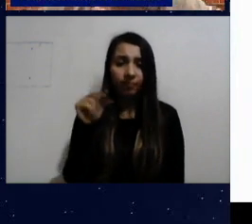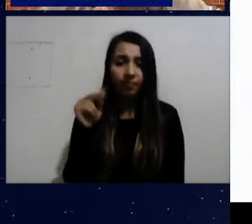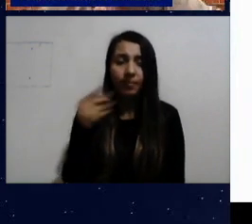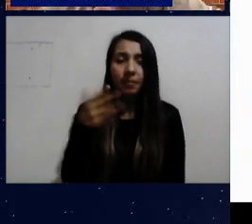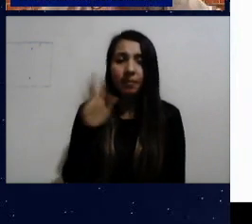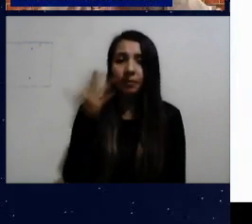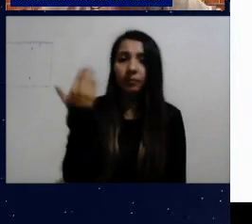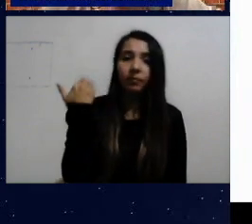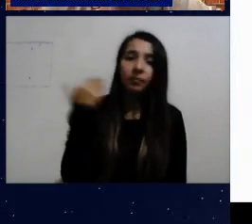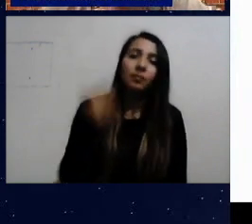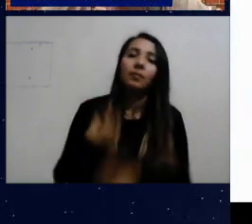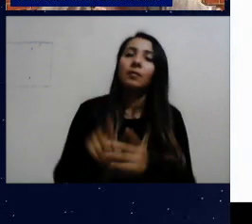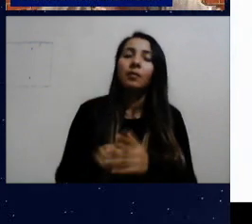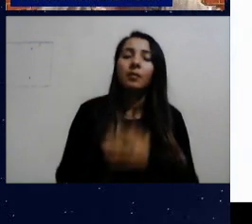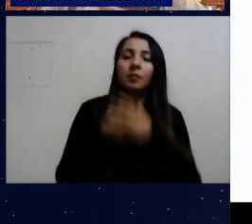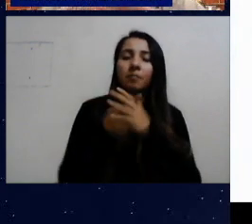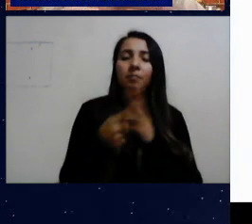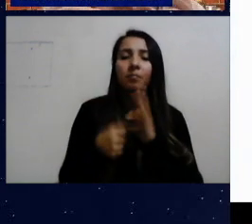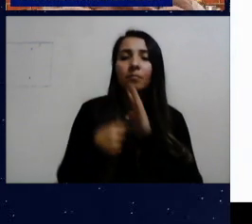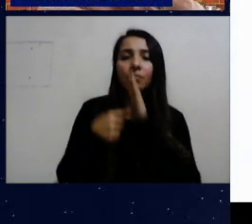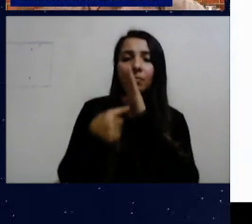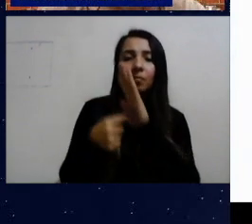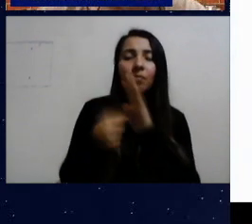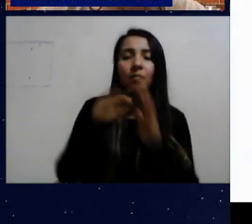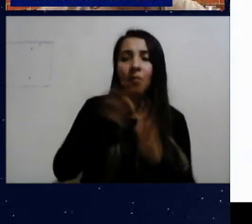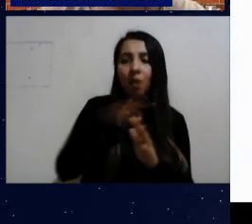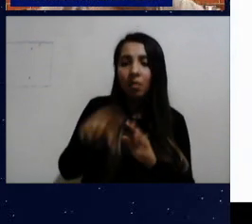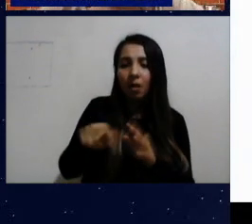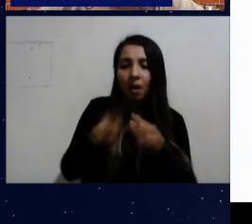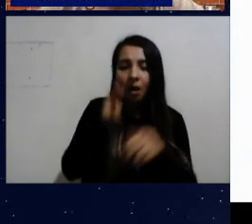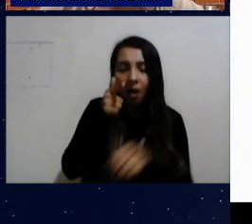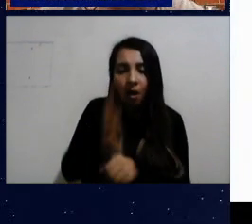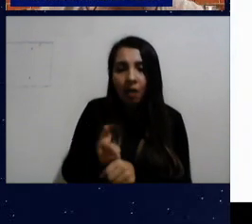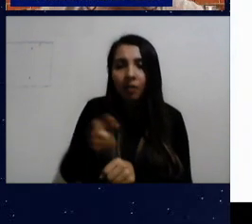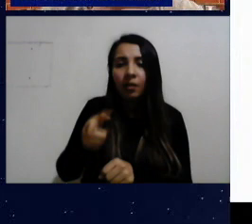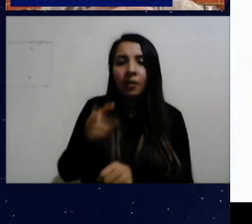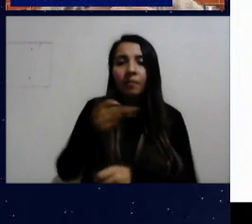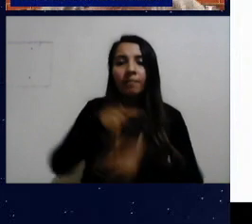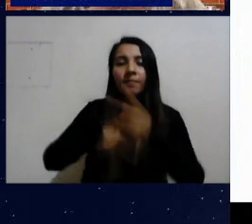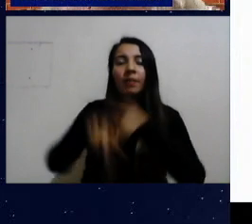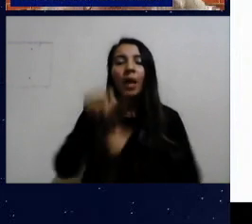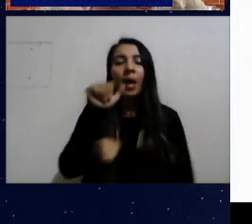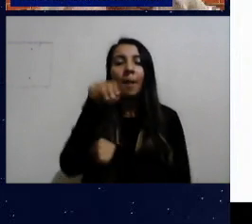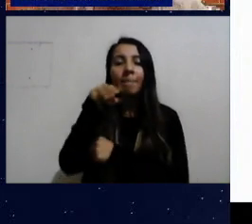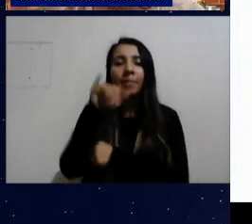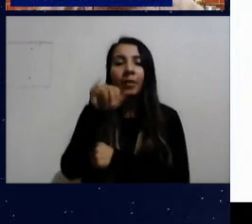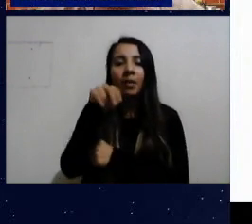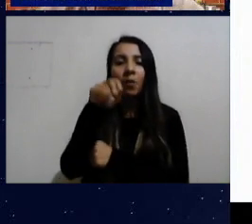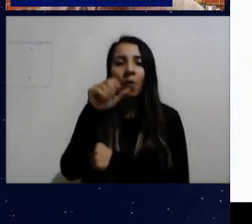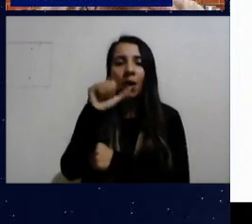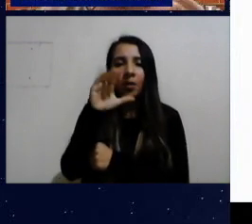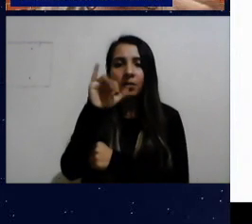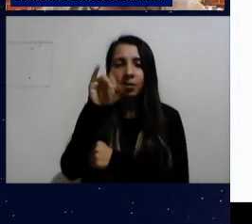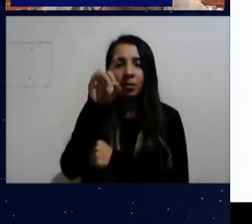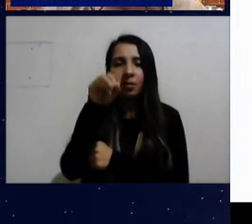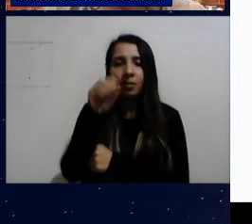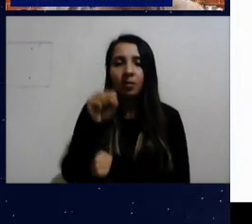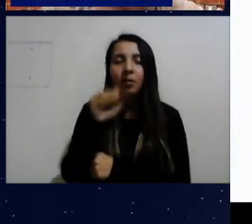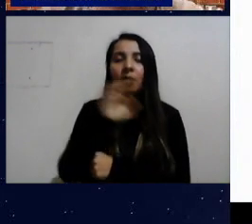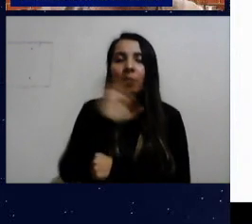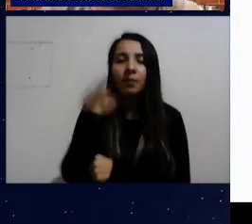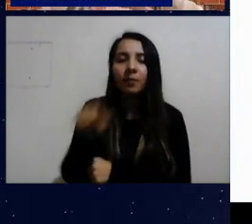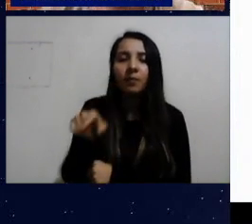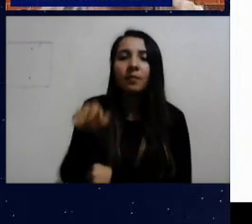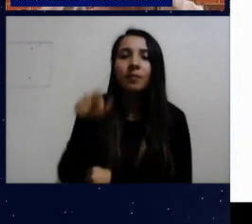¿no? En el cual, bueno, pues empezaron demostrando que se podían formar aminoácidos, después se mostró y se hicieron experimentos